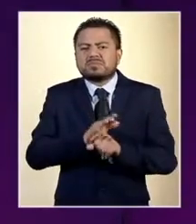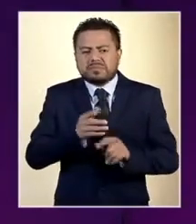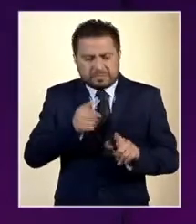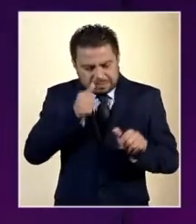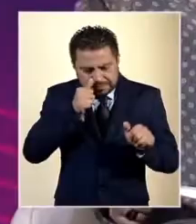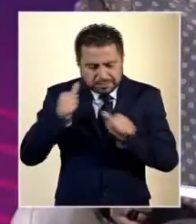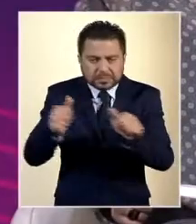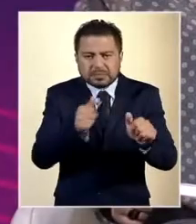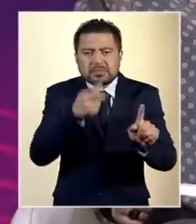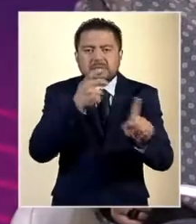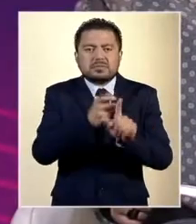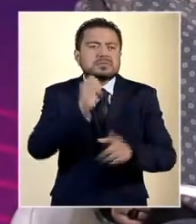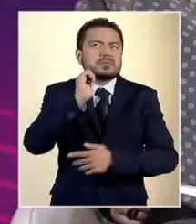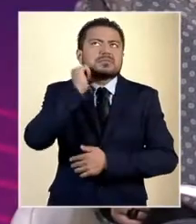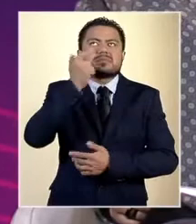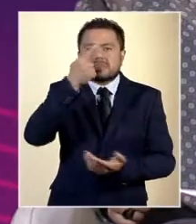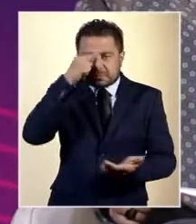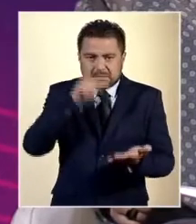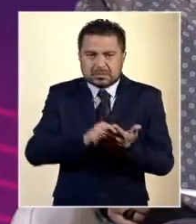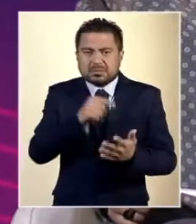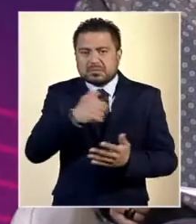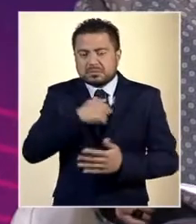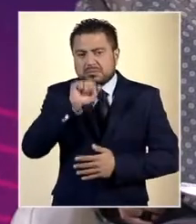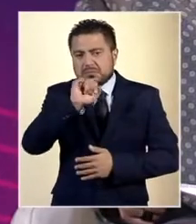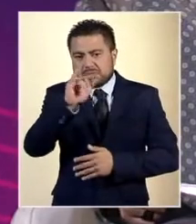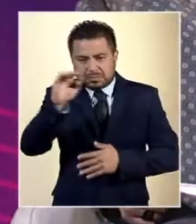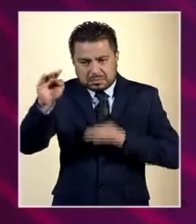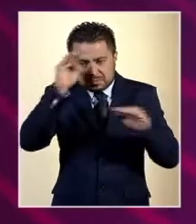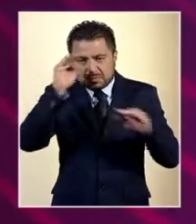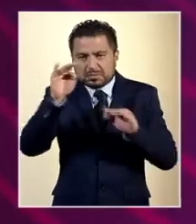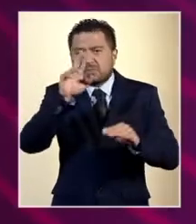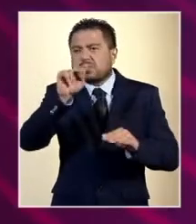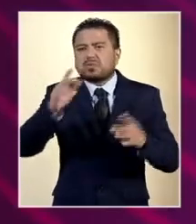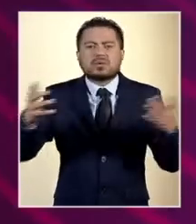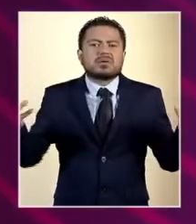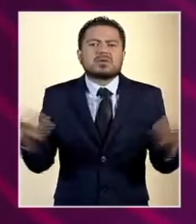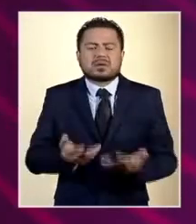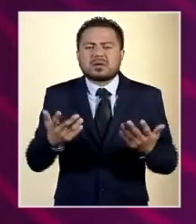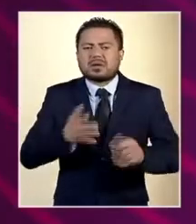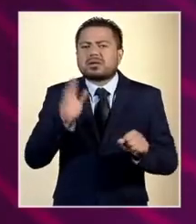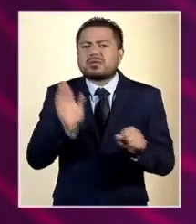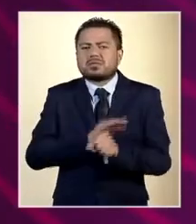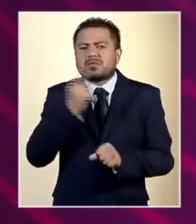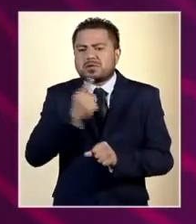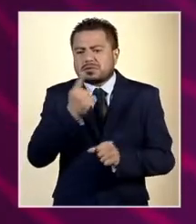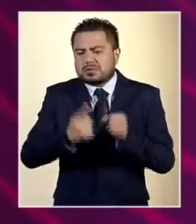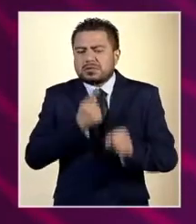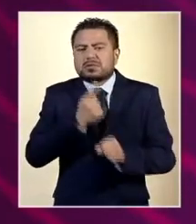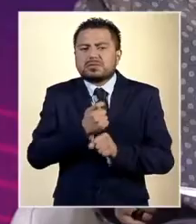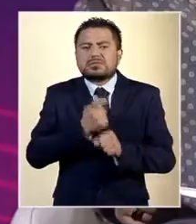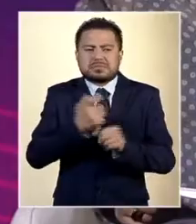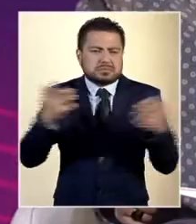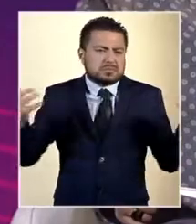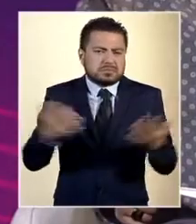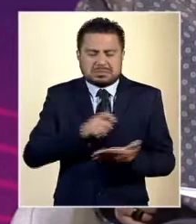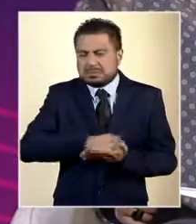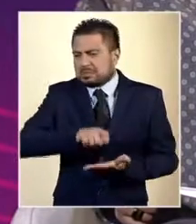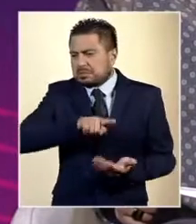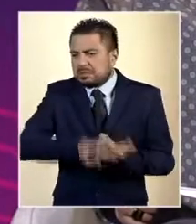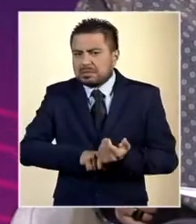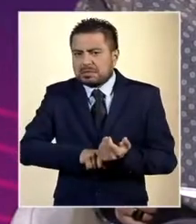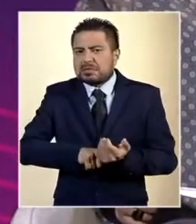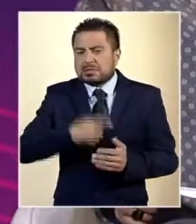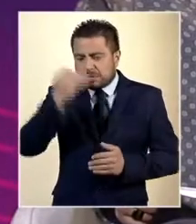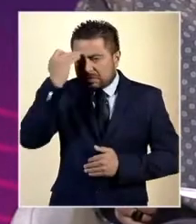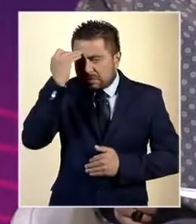de seguimientos. Y es algo que yo creo, que pensaría yo, que no se hace porque una consume recursos y consume